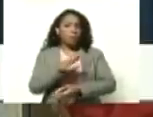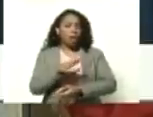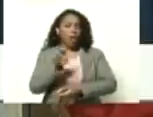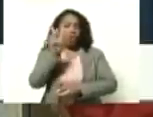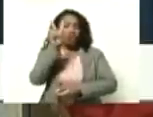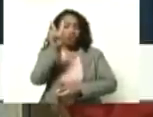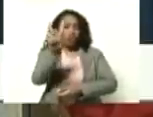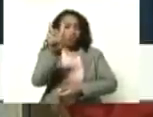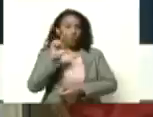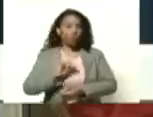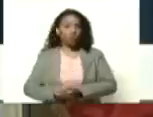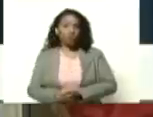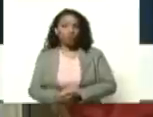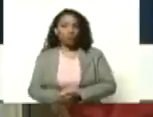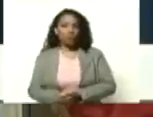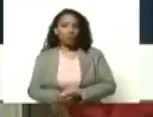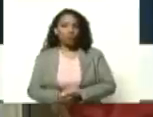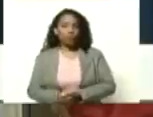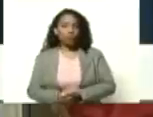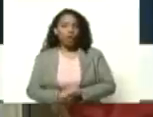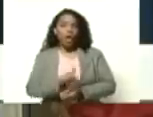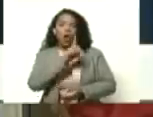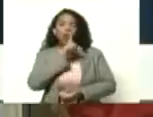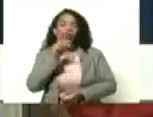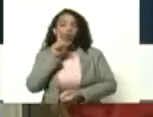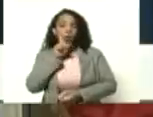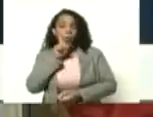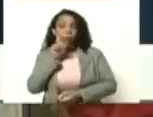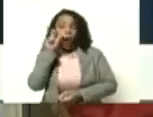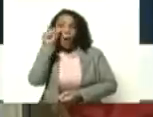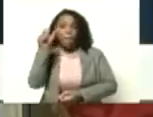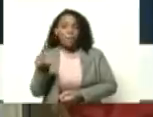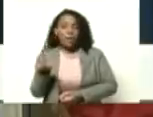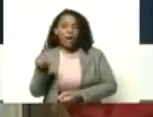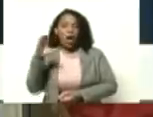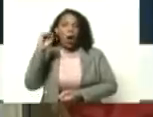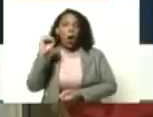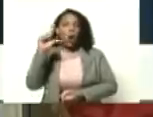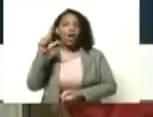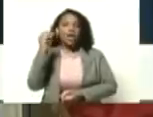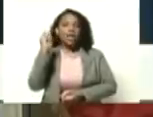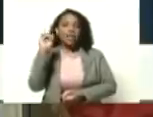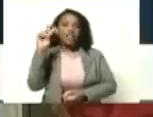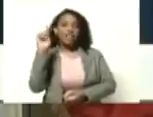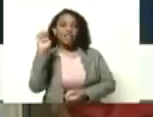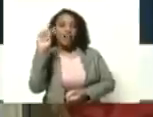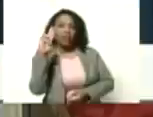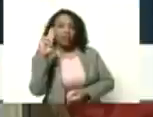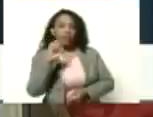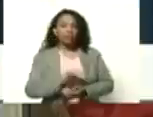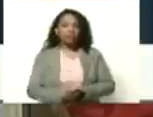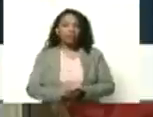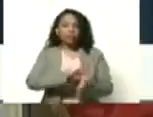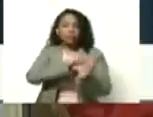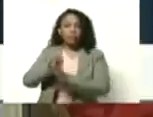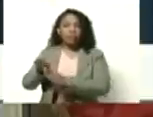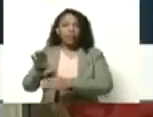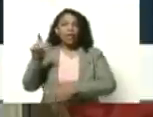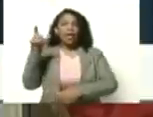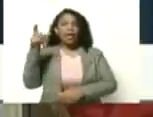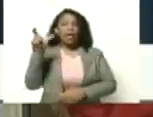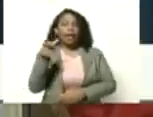dos cuyos nombres son oliver medina y glenn